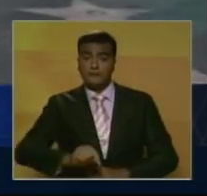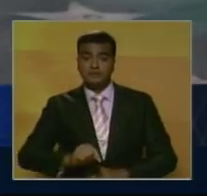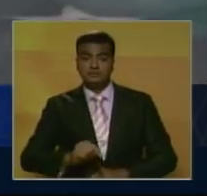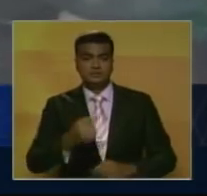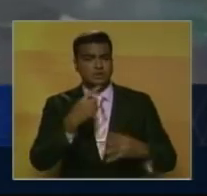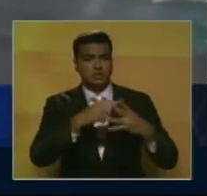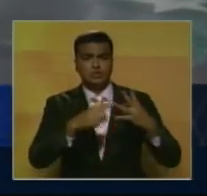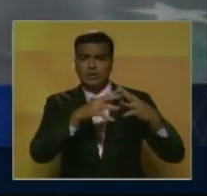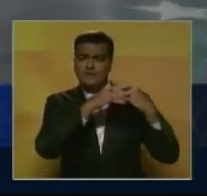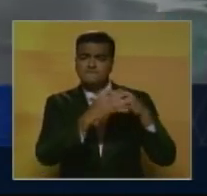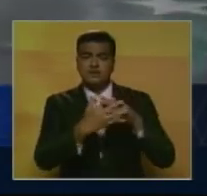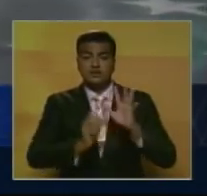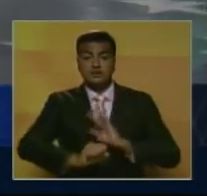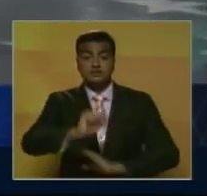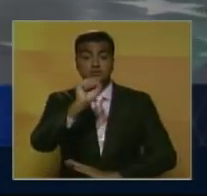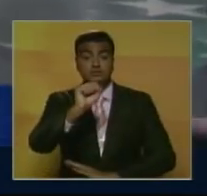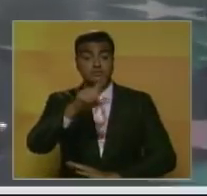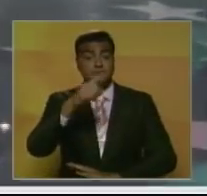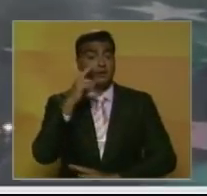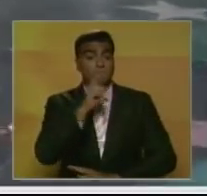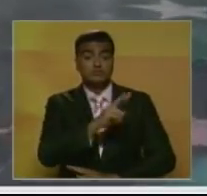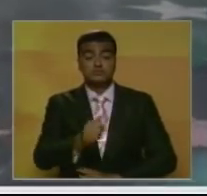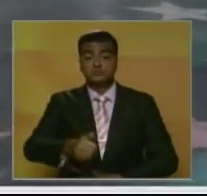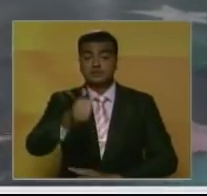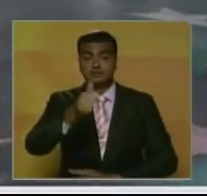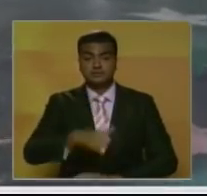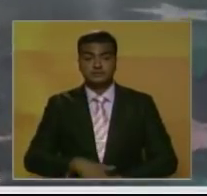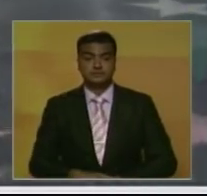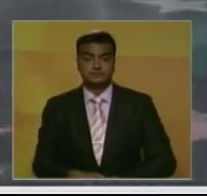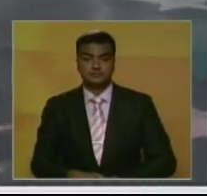el barrio del sur de Londres, que lo vio crecer.